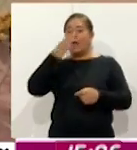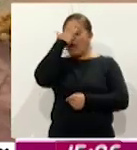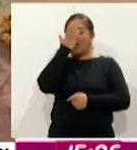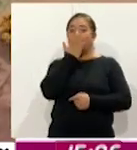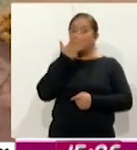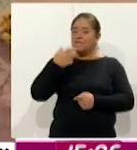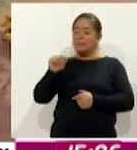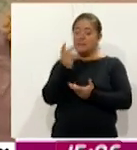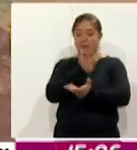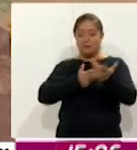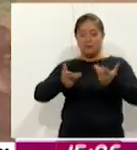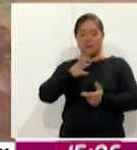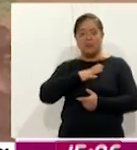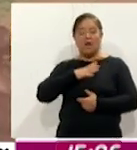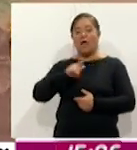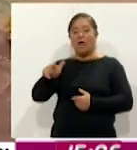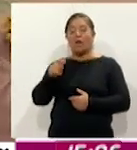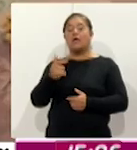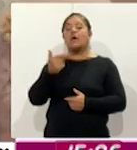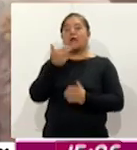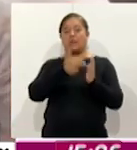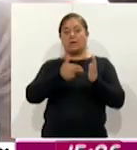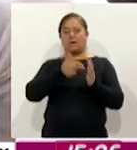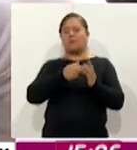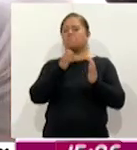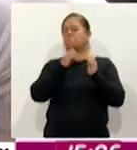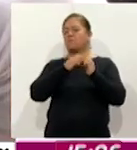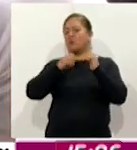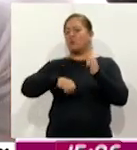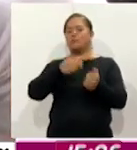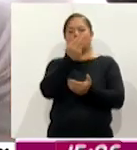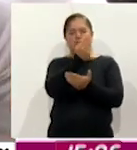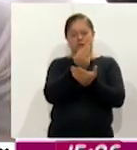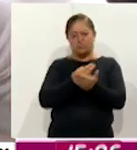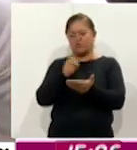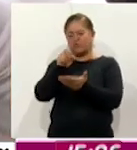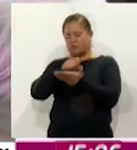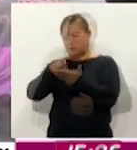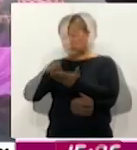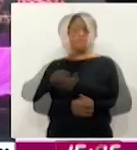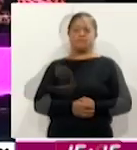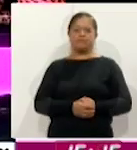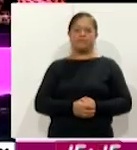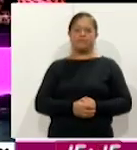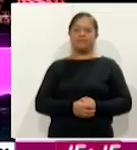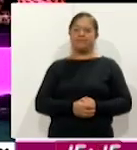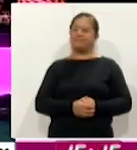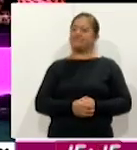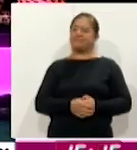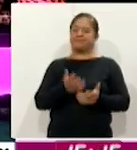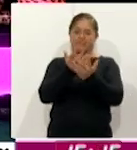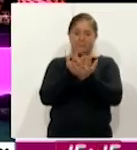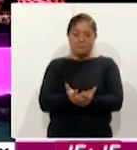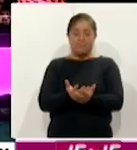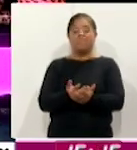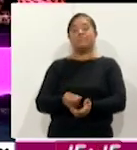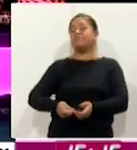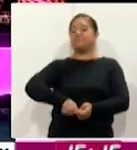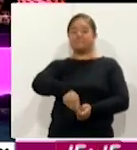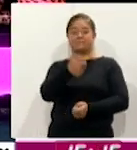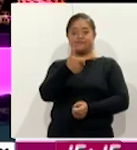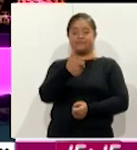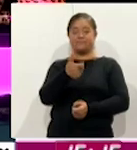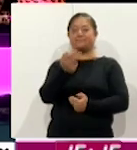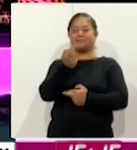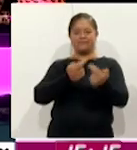usando herramientas como la escritura, el dibujo y la pintura. Para Corazón Noticias, Edith López. Y bien, nos vamos a nuestra primera pausa